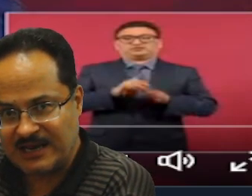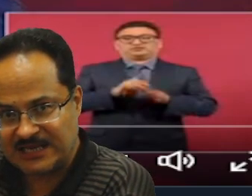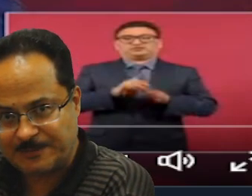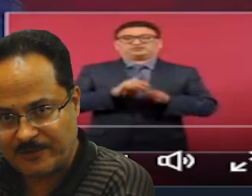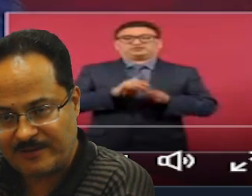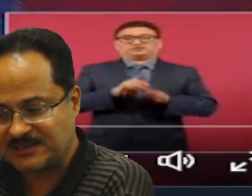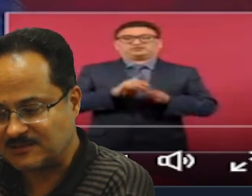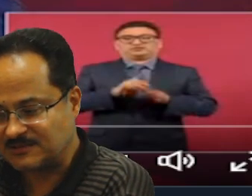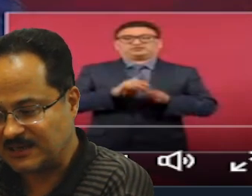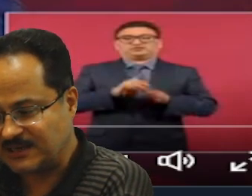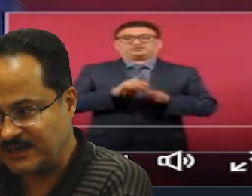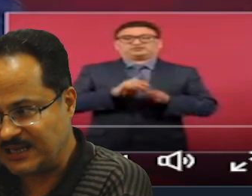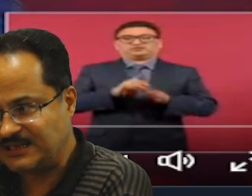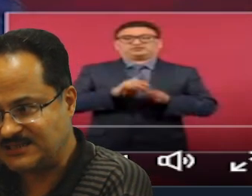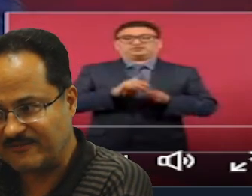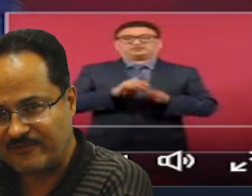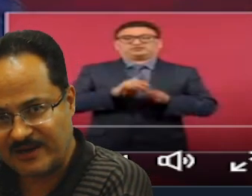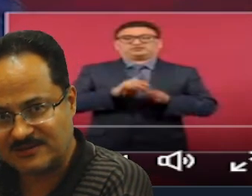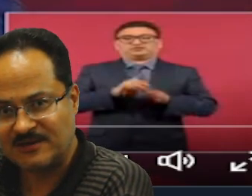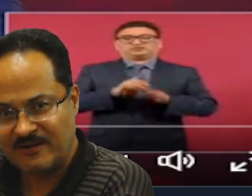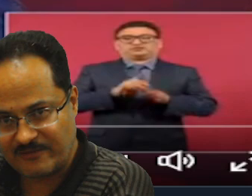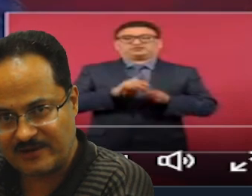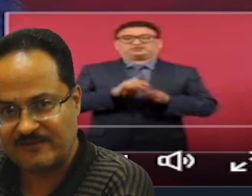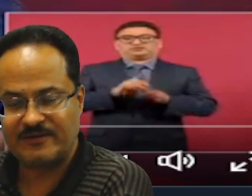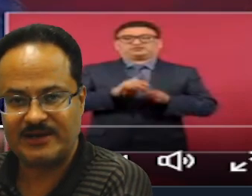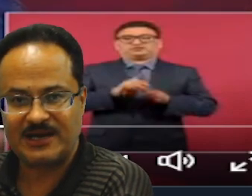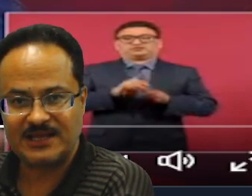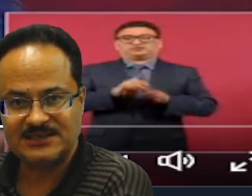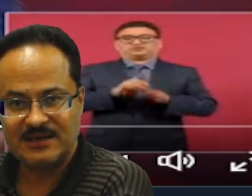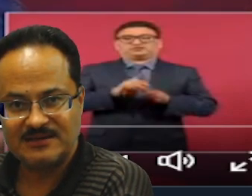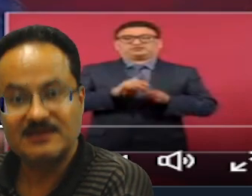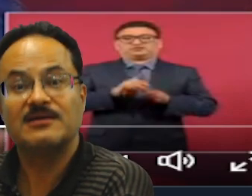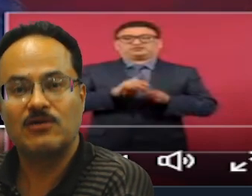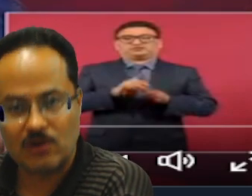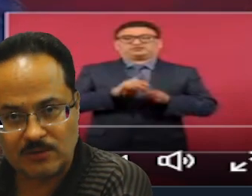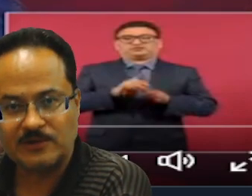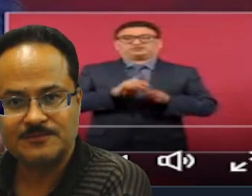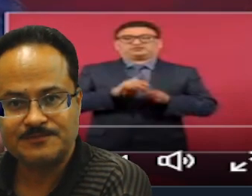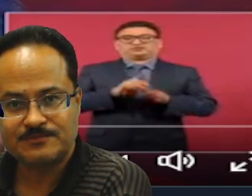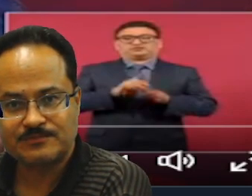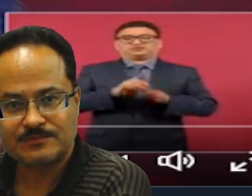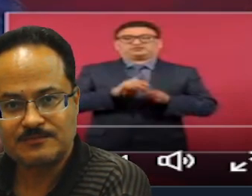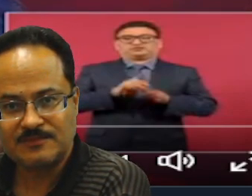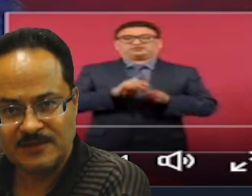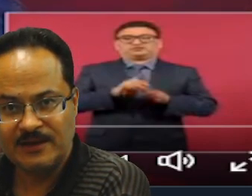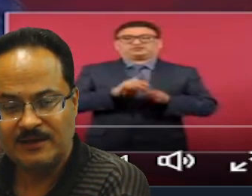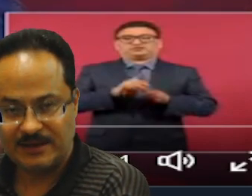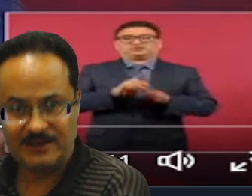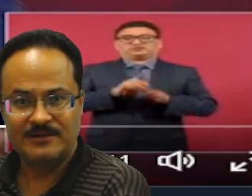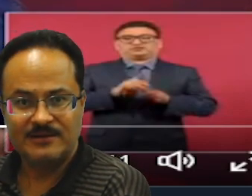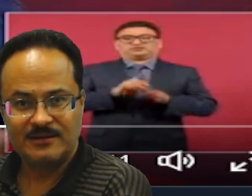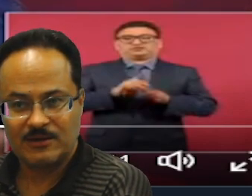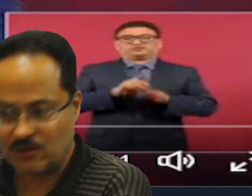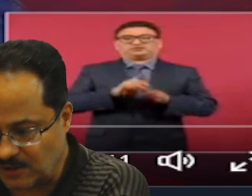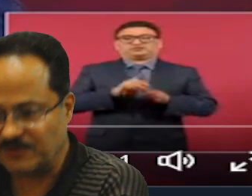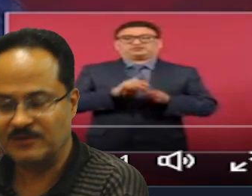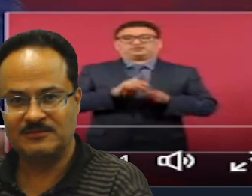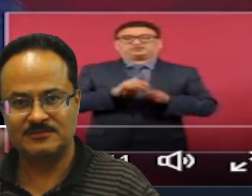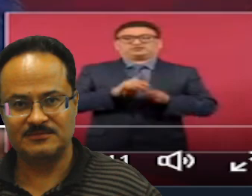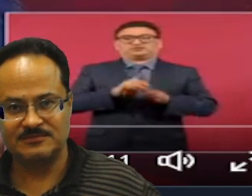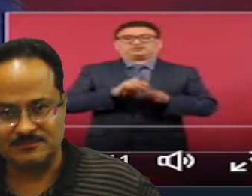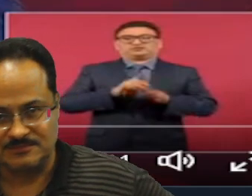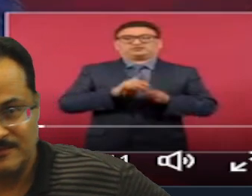que las pruebas contra el General Cienfuegos fueron fabricadas cómo eh